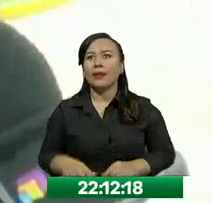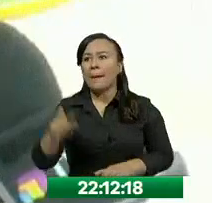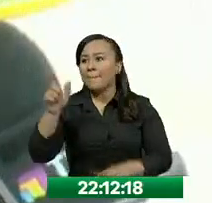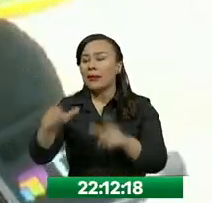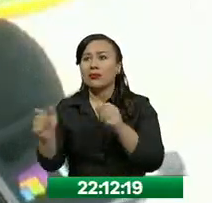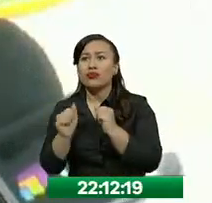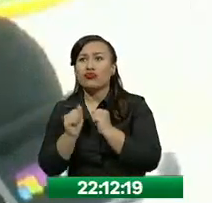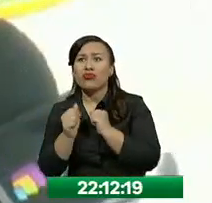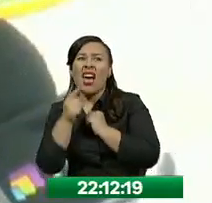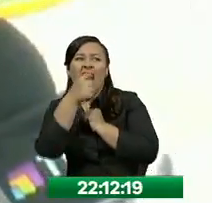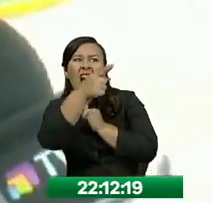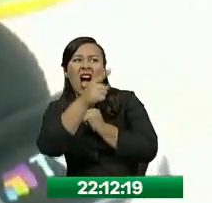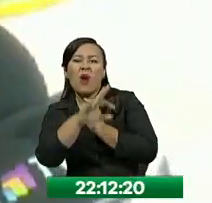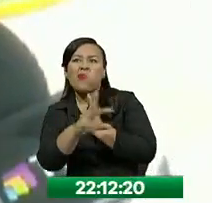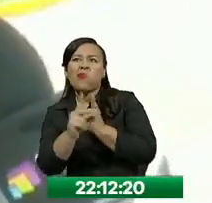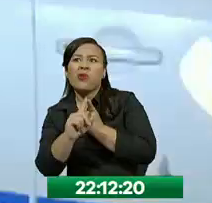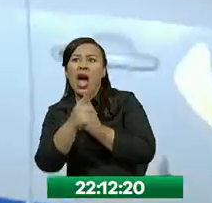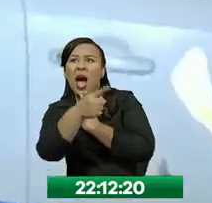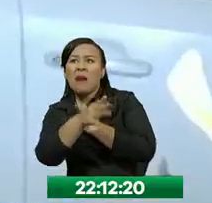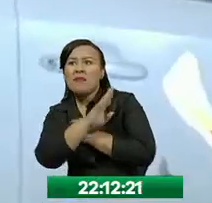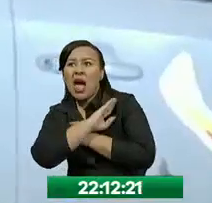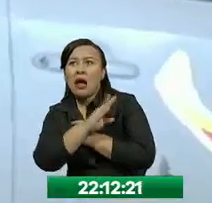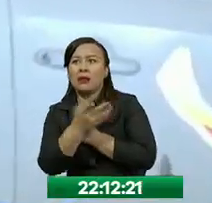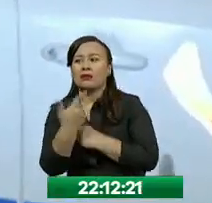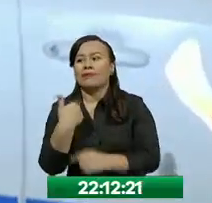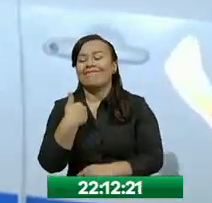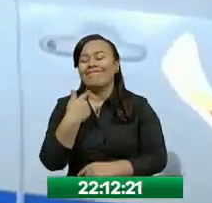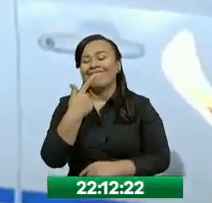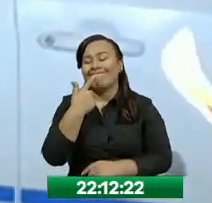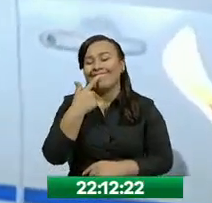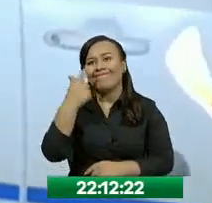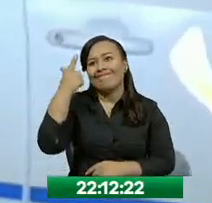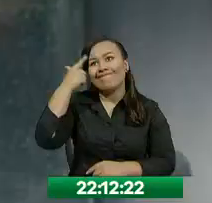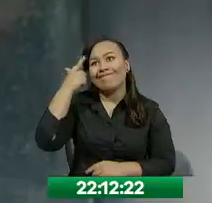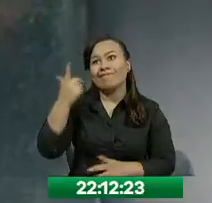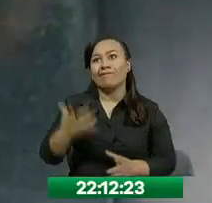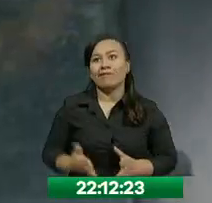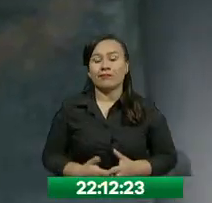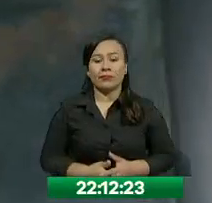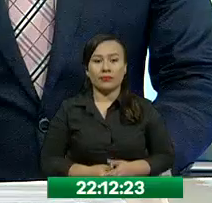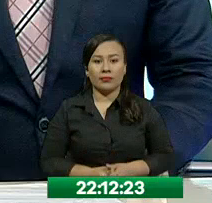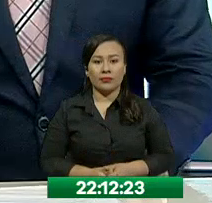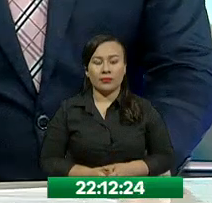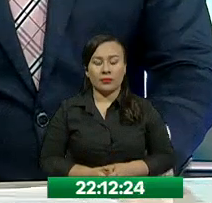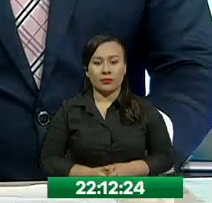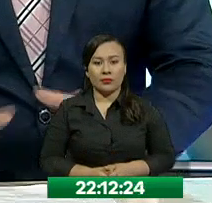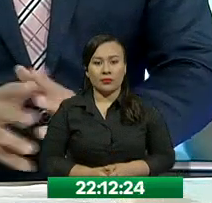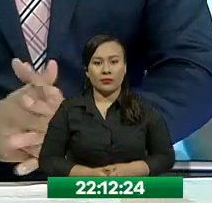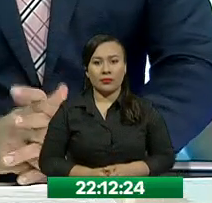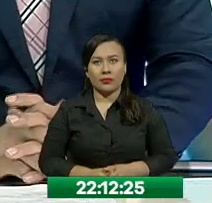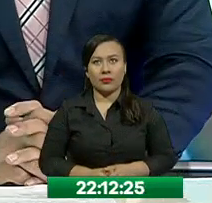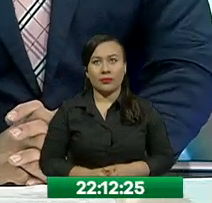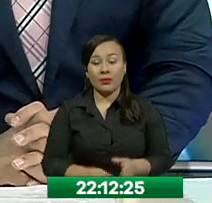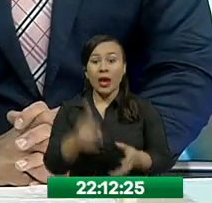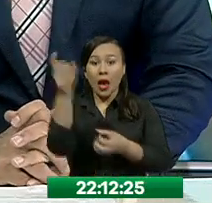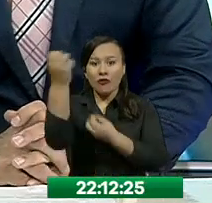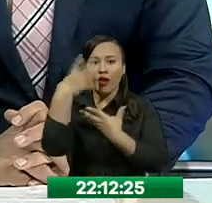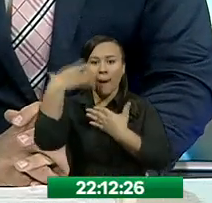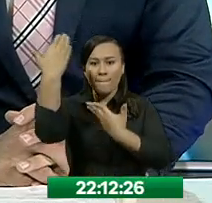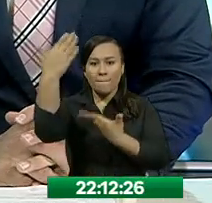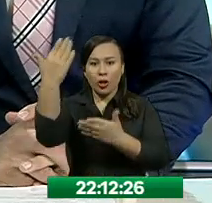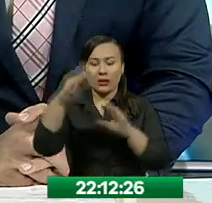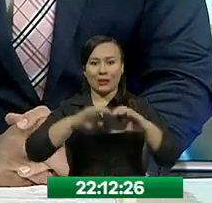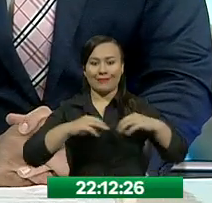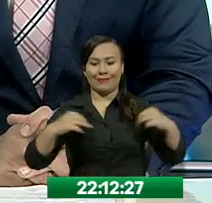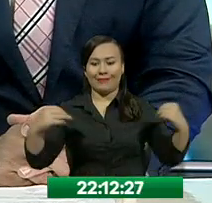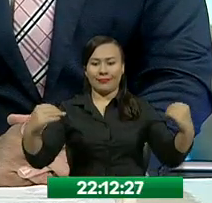tildar a uno, sino que van a decir son todos. Desde Tulcán, informa Miriam Enríquez. Información política: la explanada